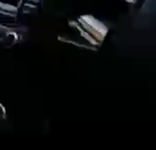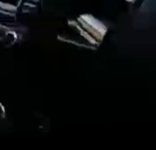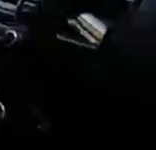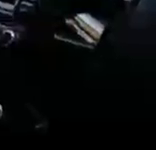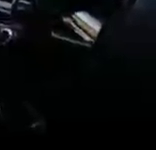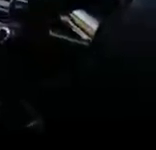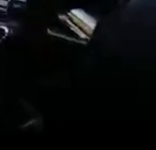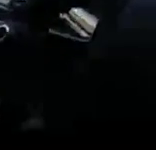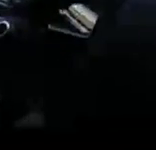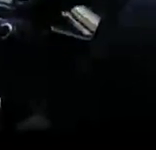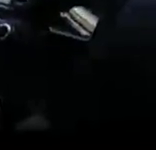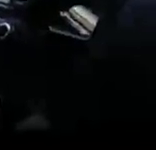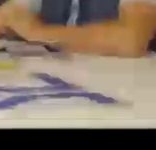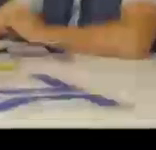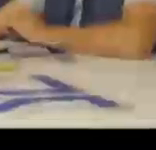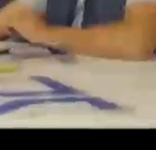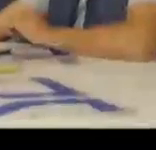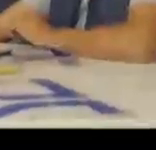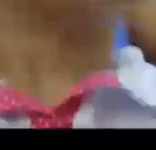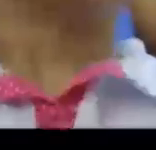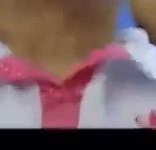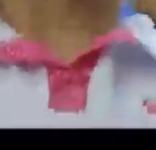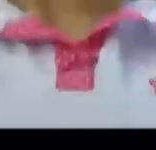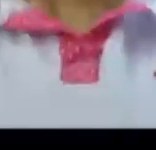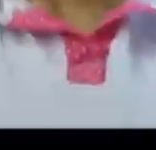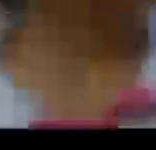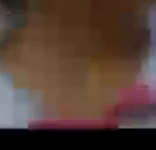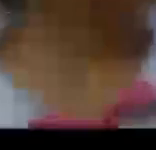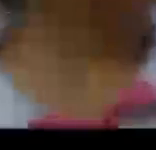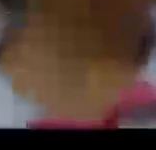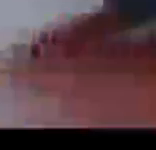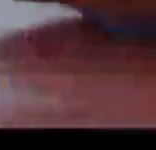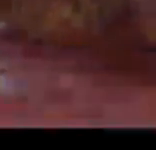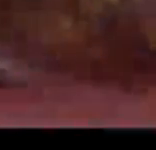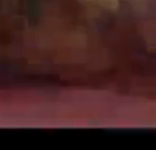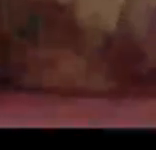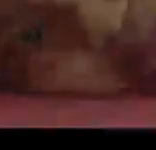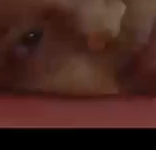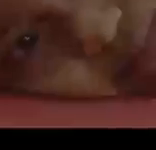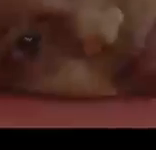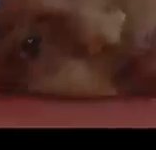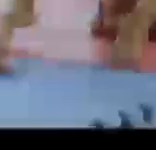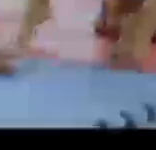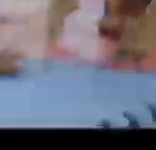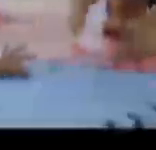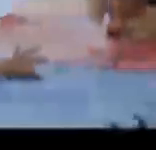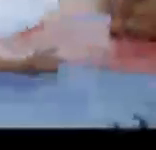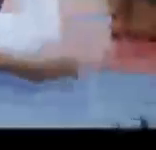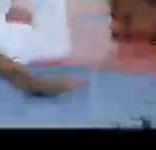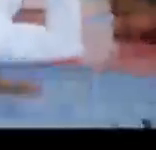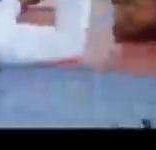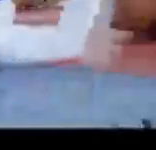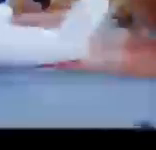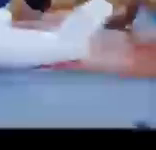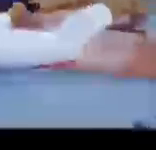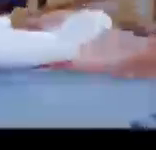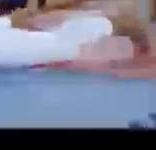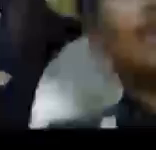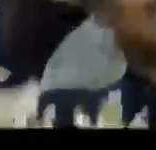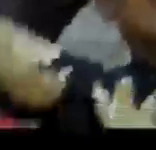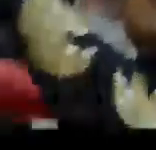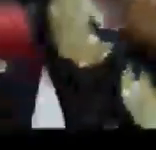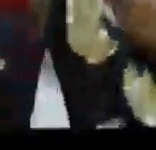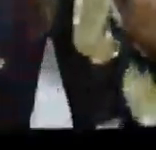tecnología. Ahora ya la movilidad es más ordenada. No solo busco yo formar buenas deportistas, sino también seres humanos que